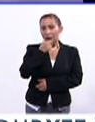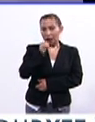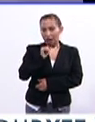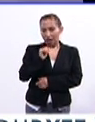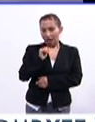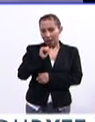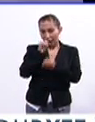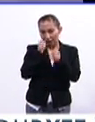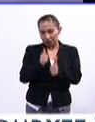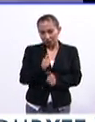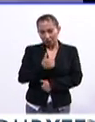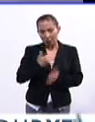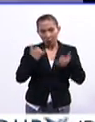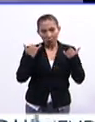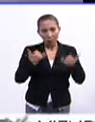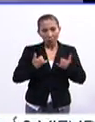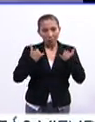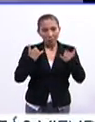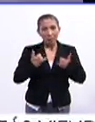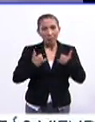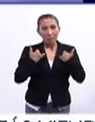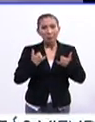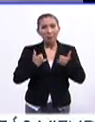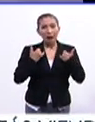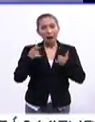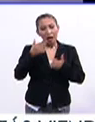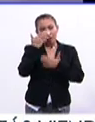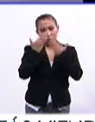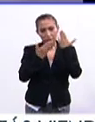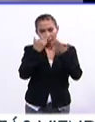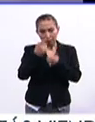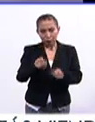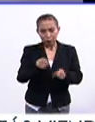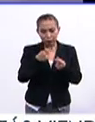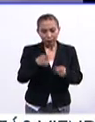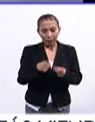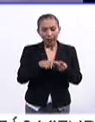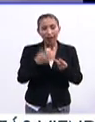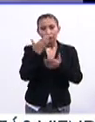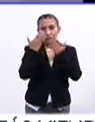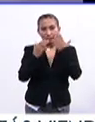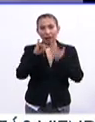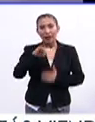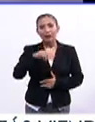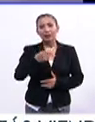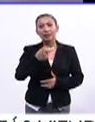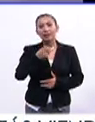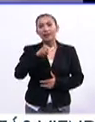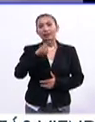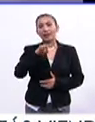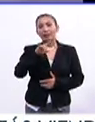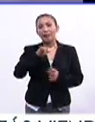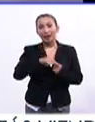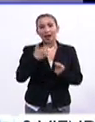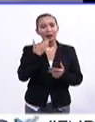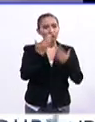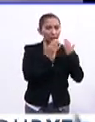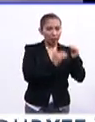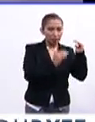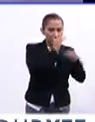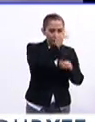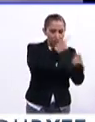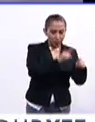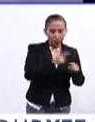artista muy joven estudiante de música estudiante ingeniería estudia en la superior de música